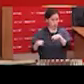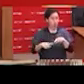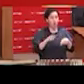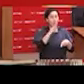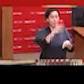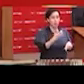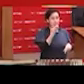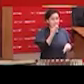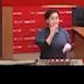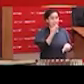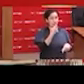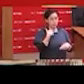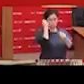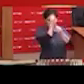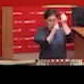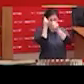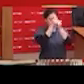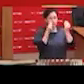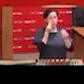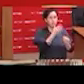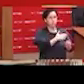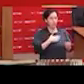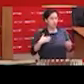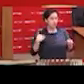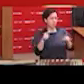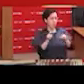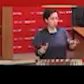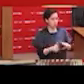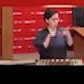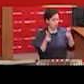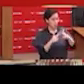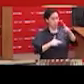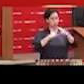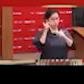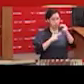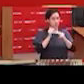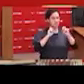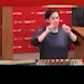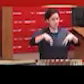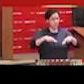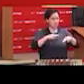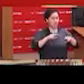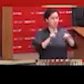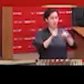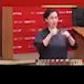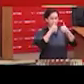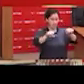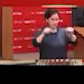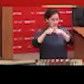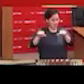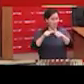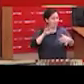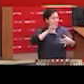queremos hacer una una sociedad exenta de de connotaciones negativas